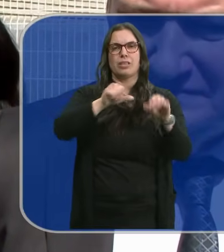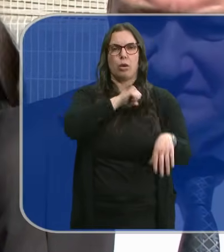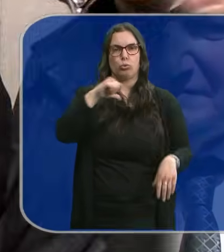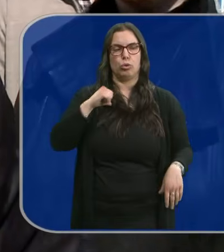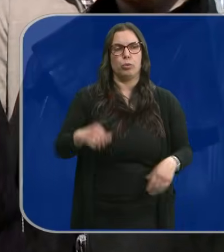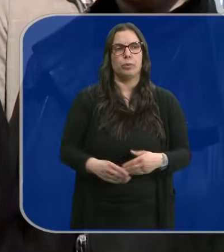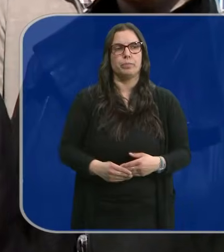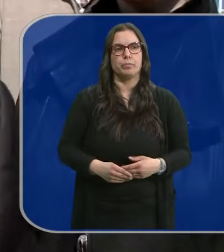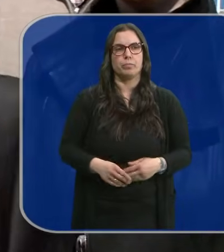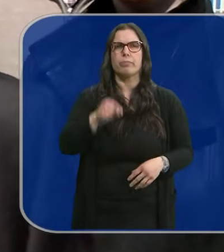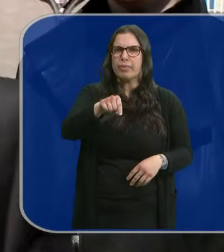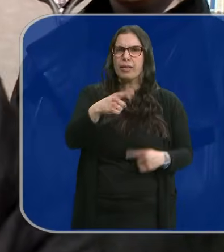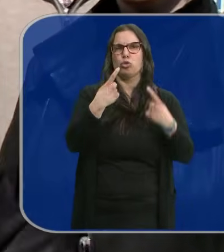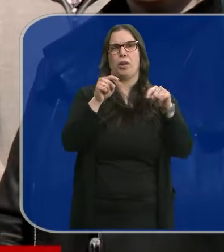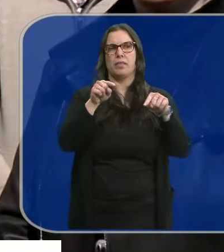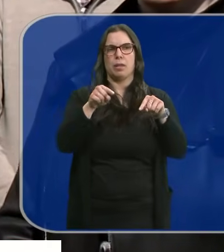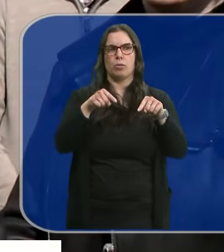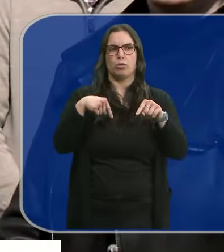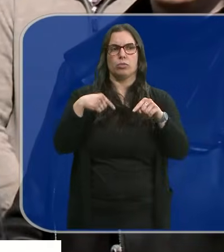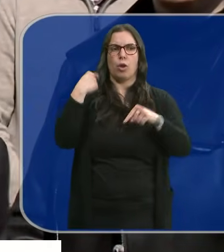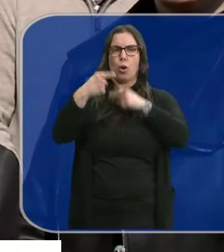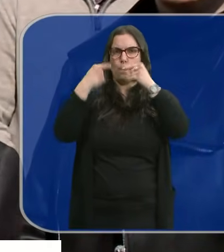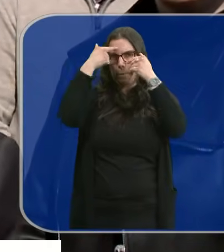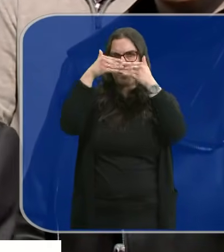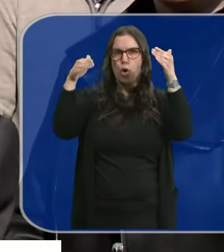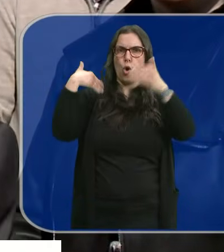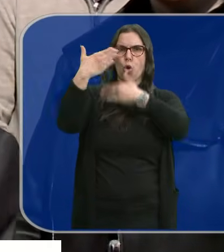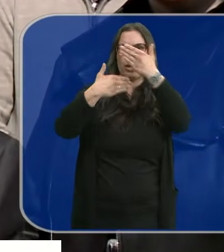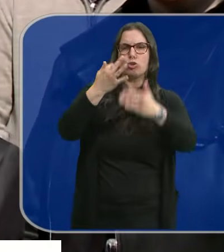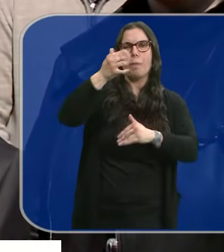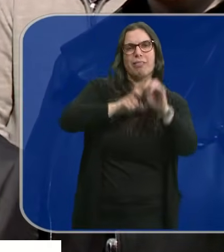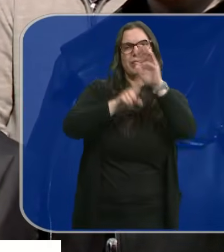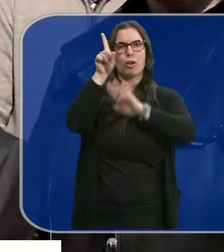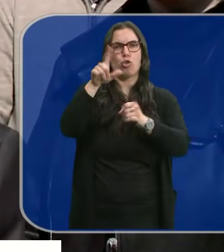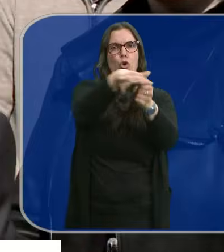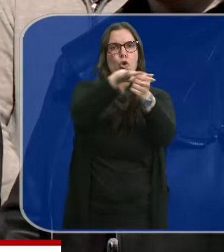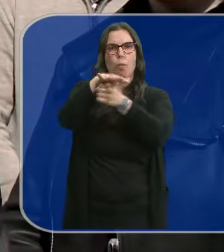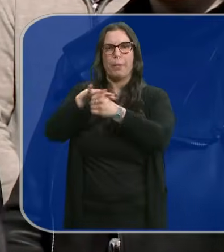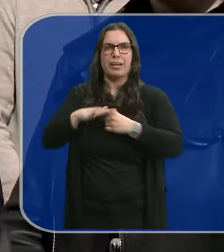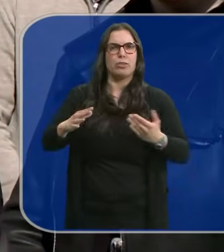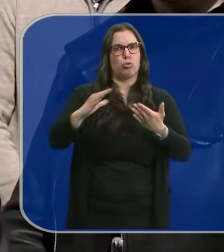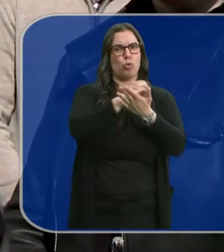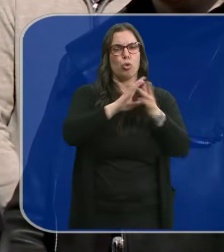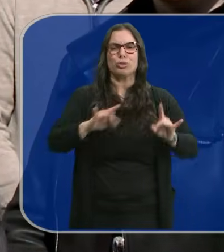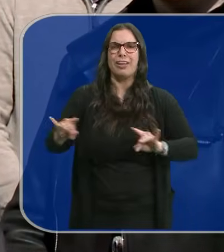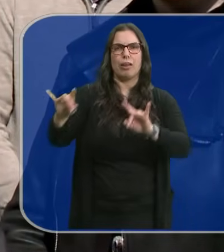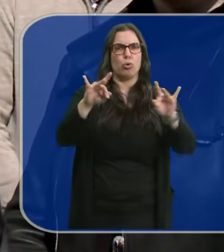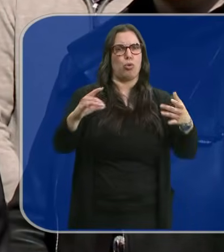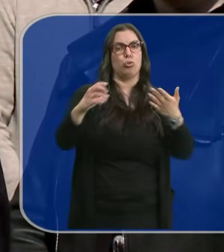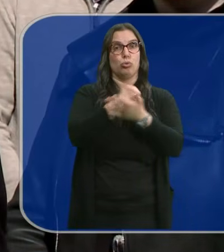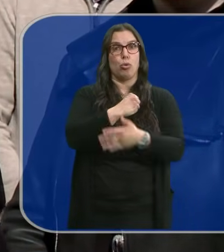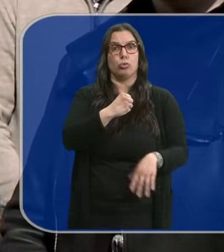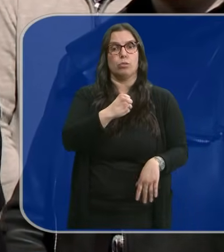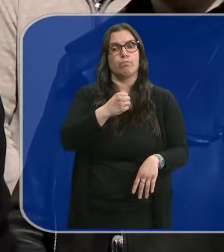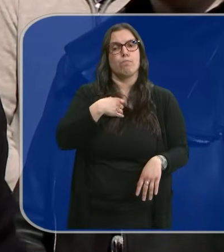autónomos. Que esto es lo que necesitamos. Progreso y desarrollo en todas las comarcas, en todos los territorios,